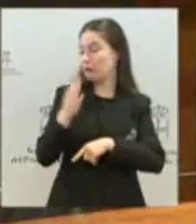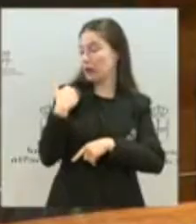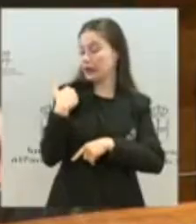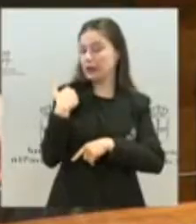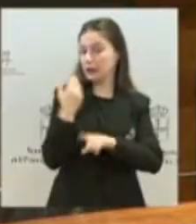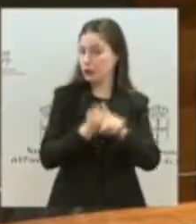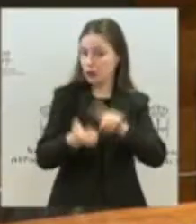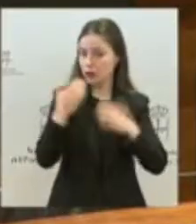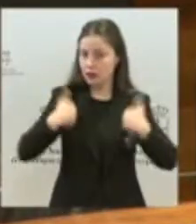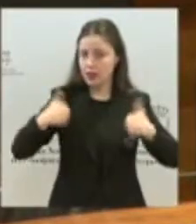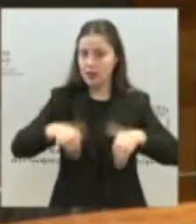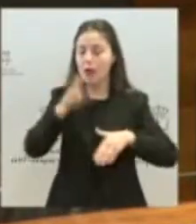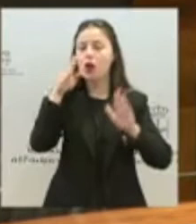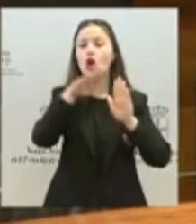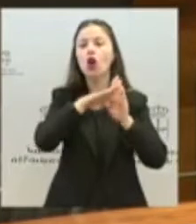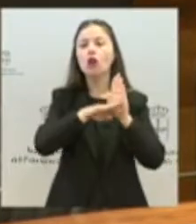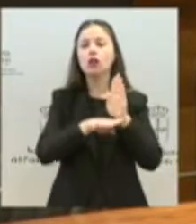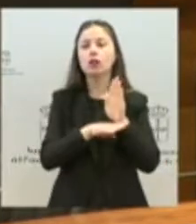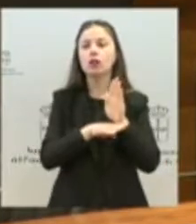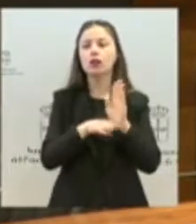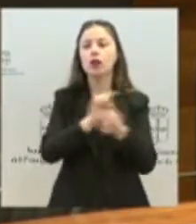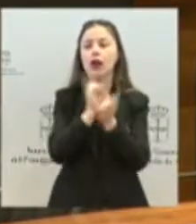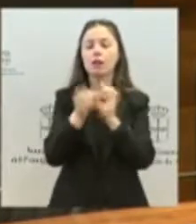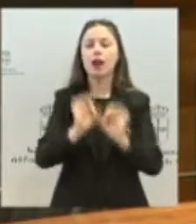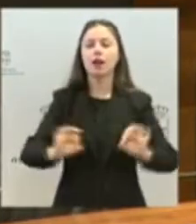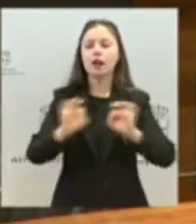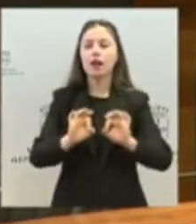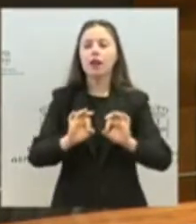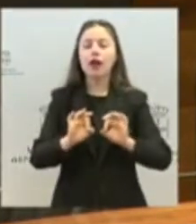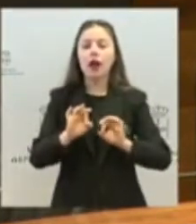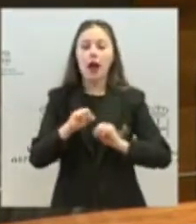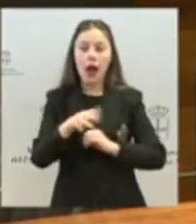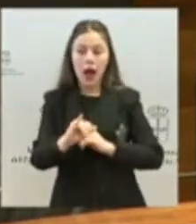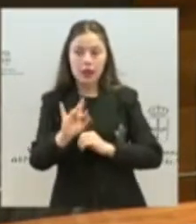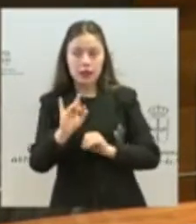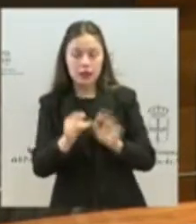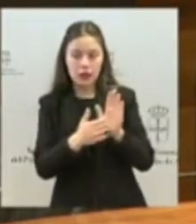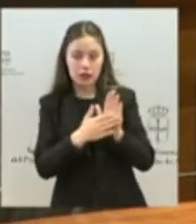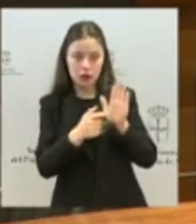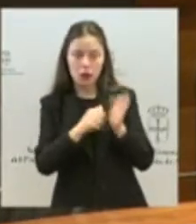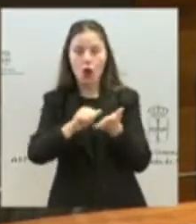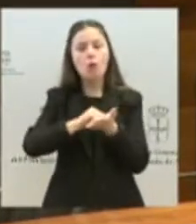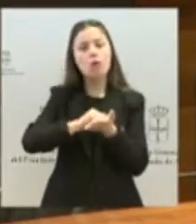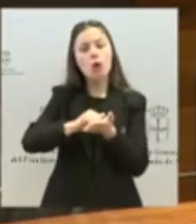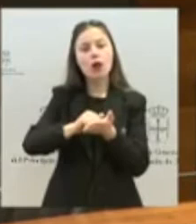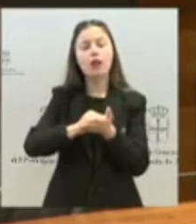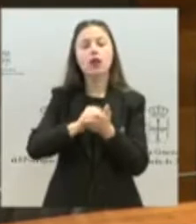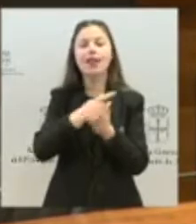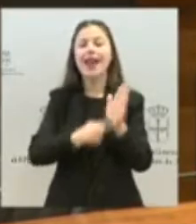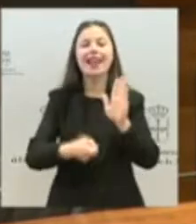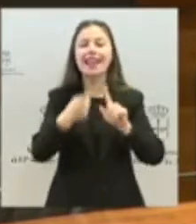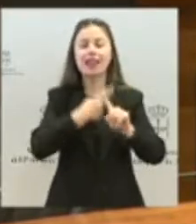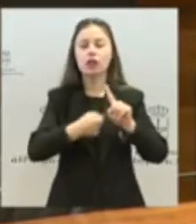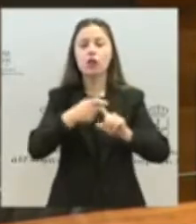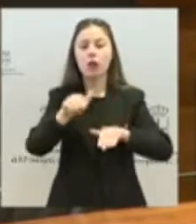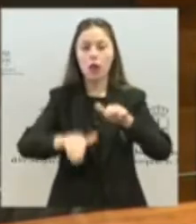variado. Lo que sí existe, y eso sí existe, un borrador de resolución de convocatoria y en estos momentos